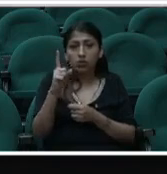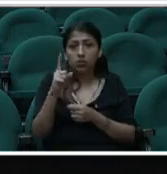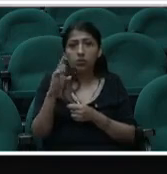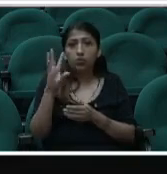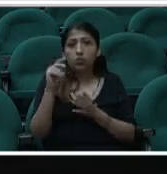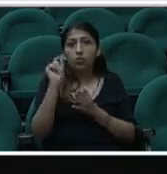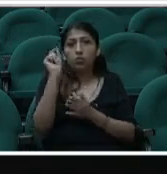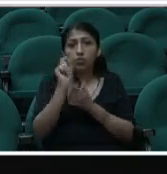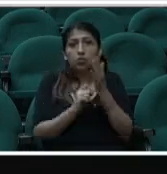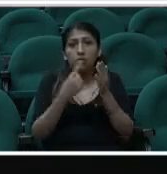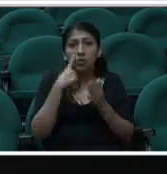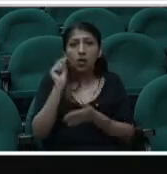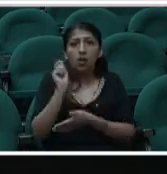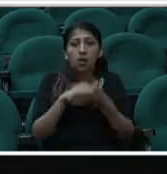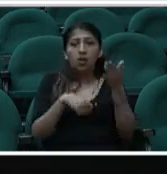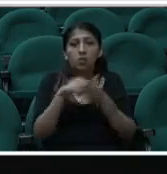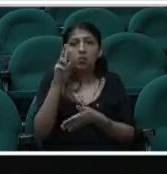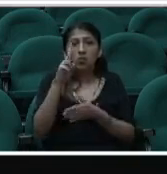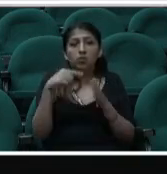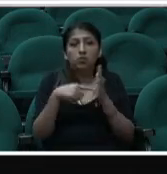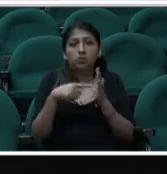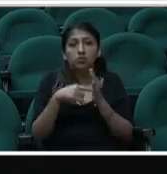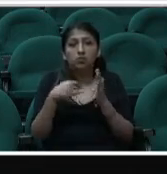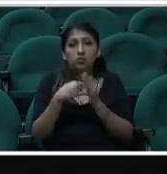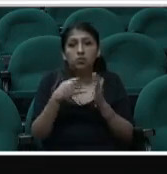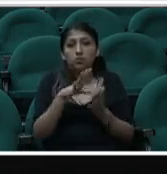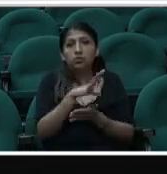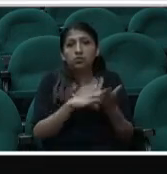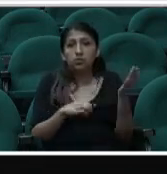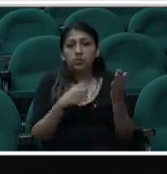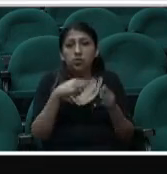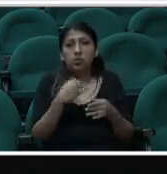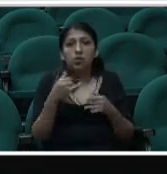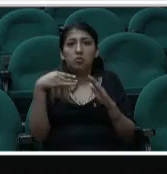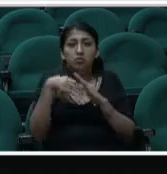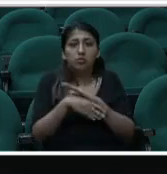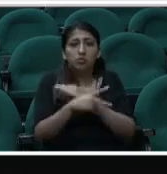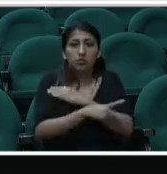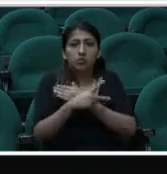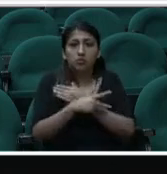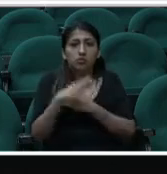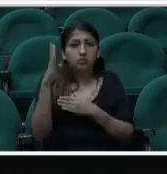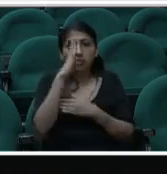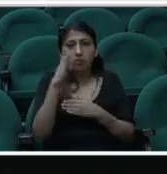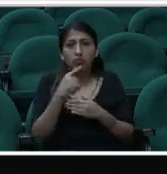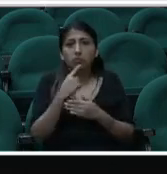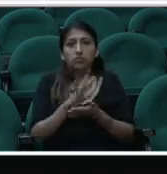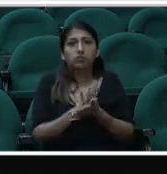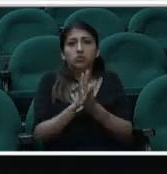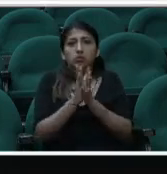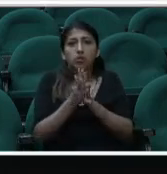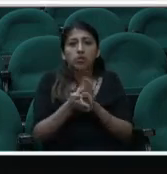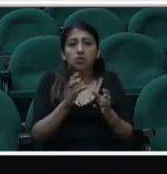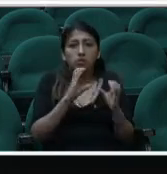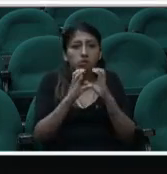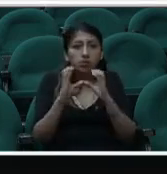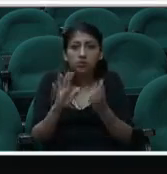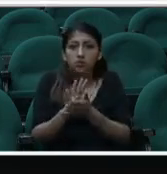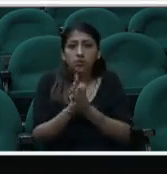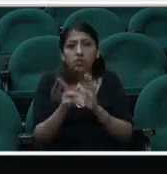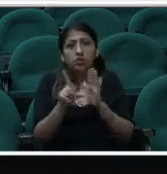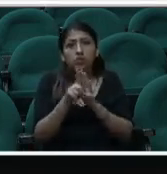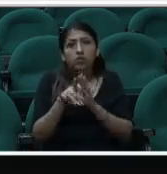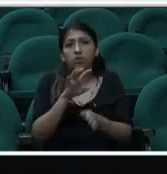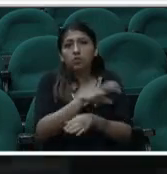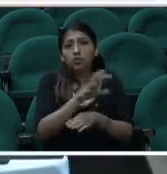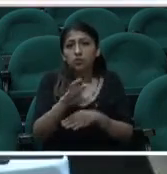dio su voto para aprobar este proyecto de ley que hoy está hundiendo a la economía de la provincia de pastaza y que jamás dijo nada ni socializó nada pues de esta ley con